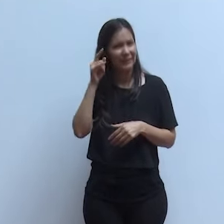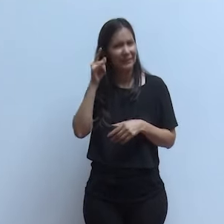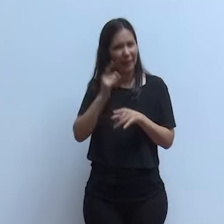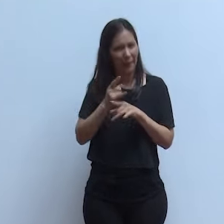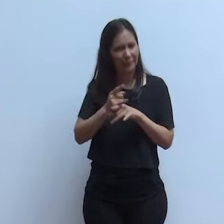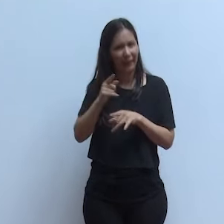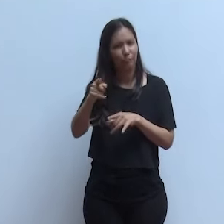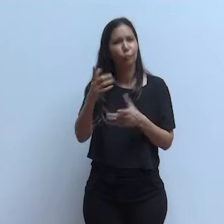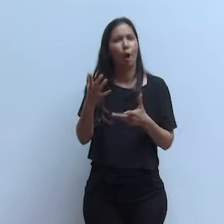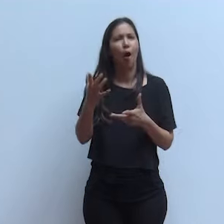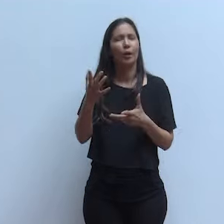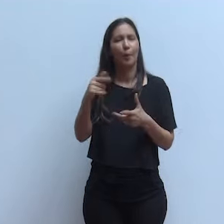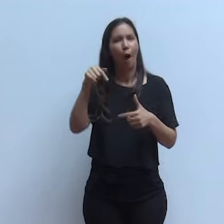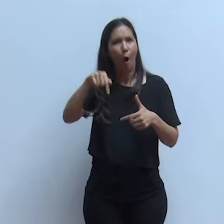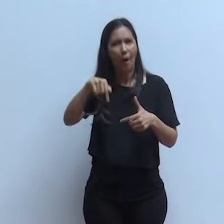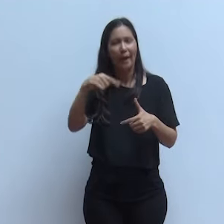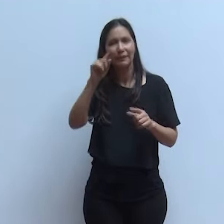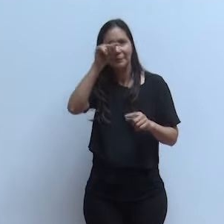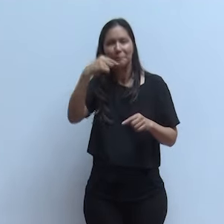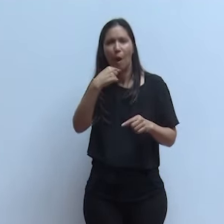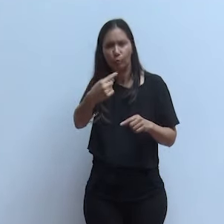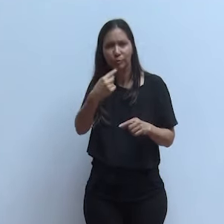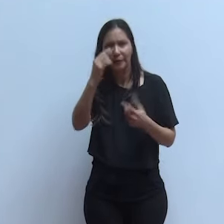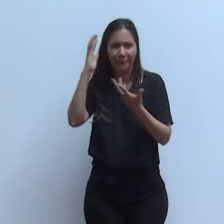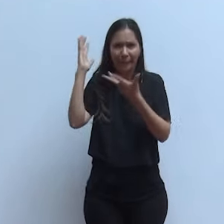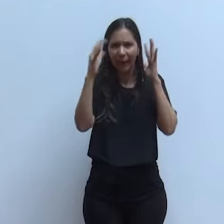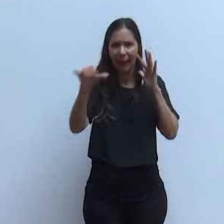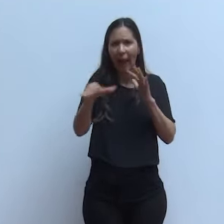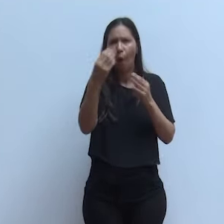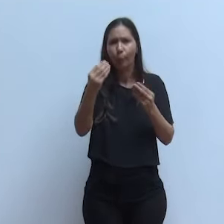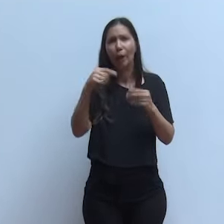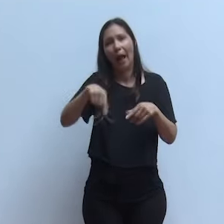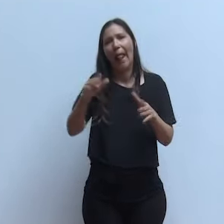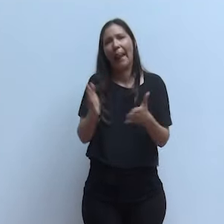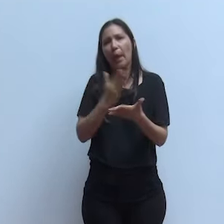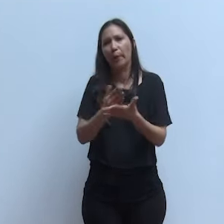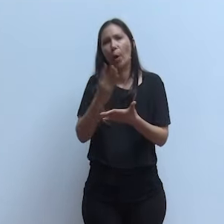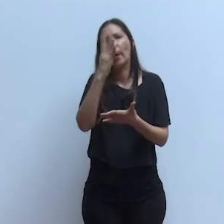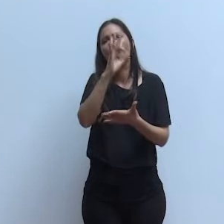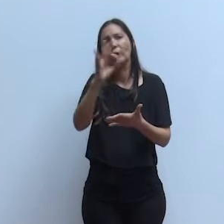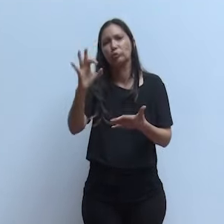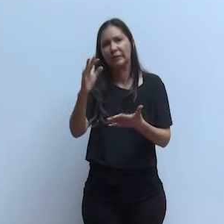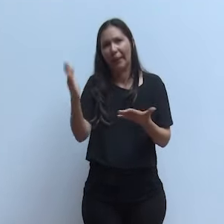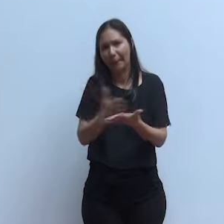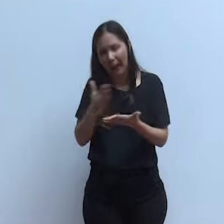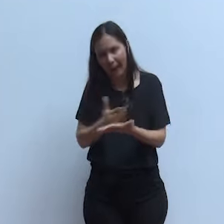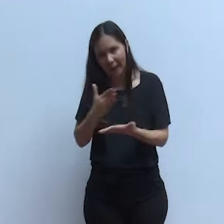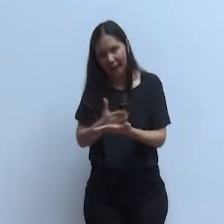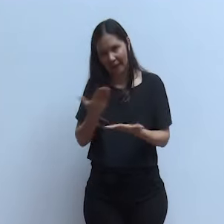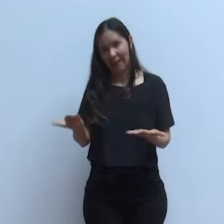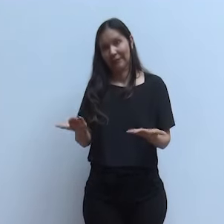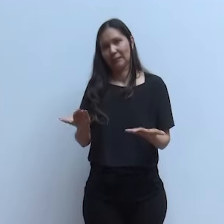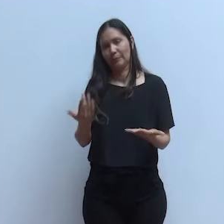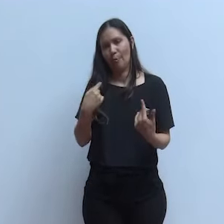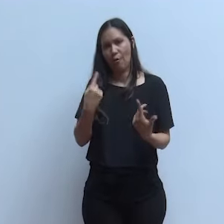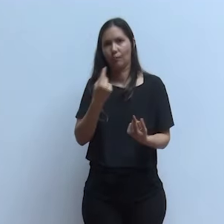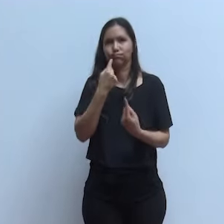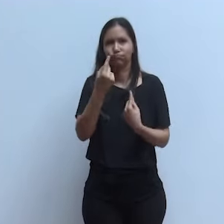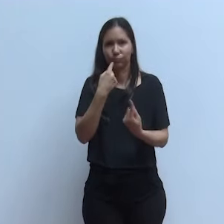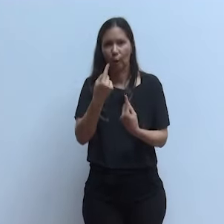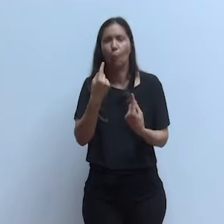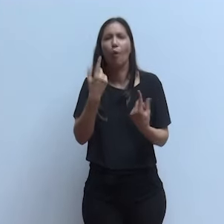libro de 400 páginas no Por qué ganó Miley no en gran medida también fue eso no es el resultado de las discusiones que nunca tuvimos no O sea